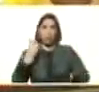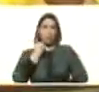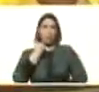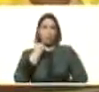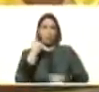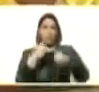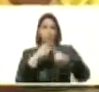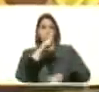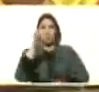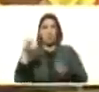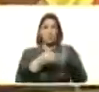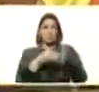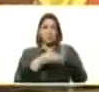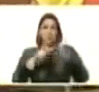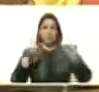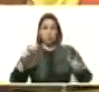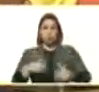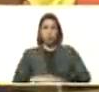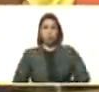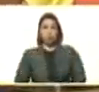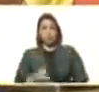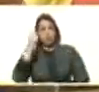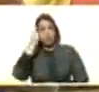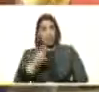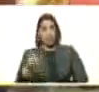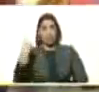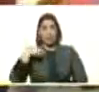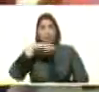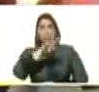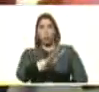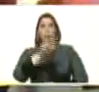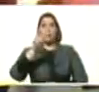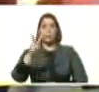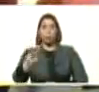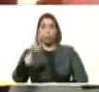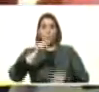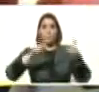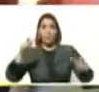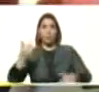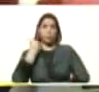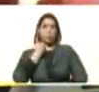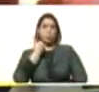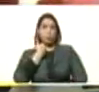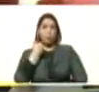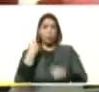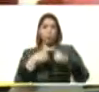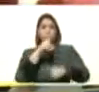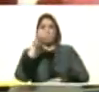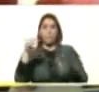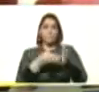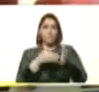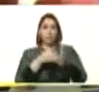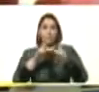habitantes. El día de ayer llegamos a 42 casos por 100.000 habitantes.